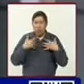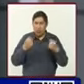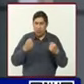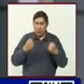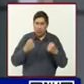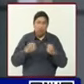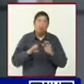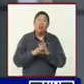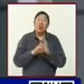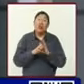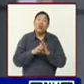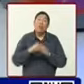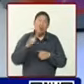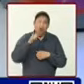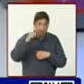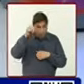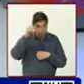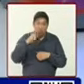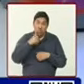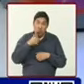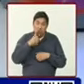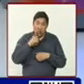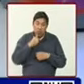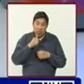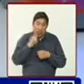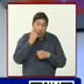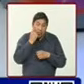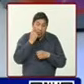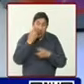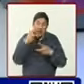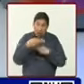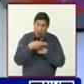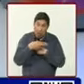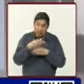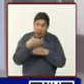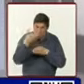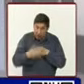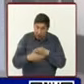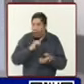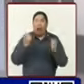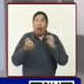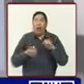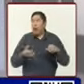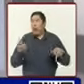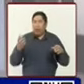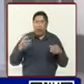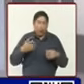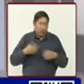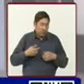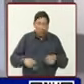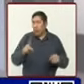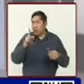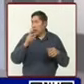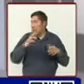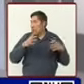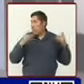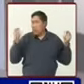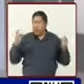la menopausia, por ejemplo. Uh-huh. La menopausia le cambia a una mujer absolutamente todo. Vejiga